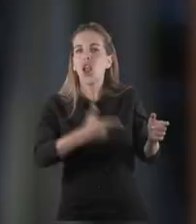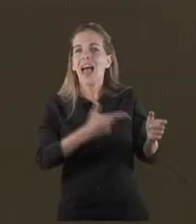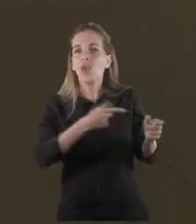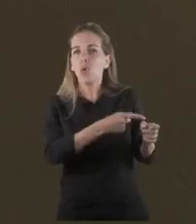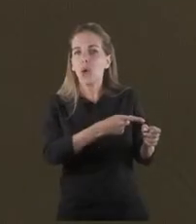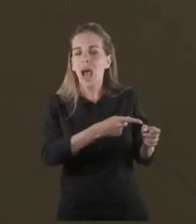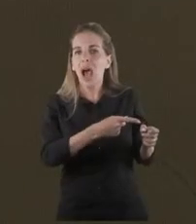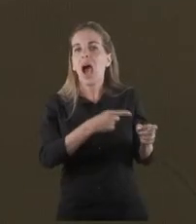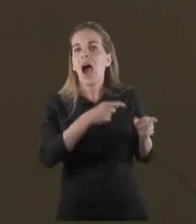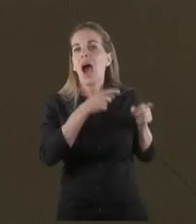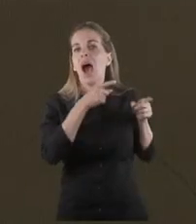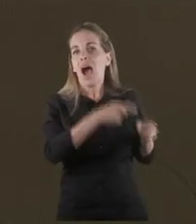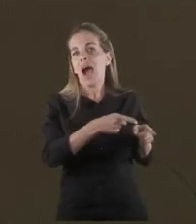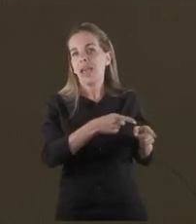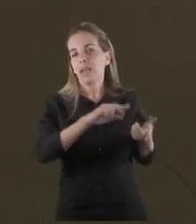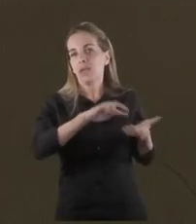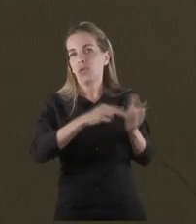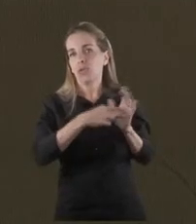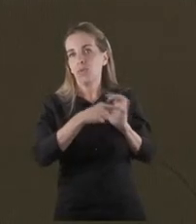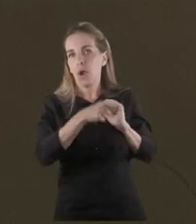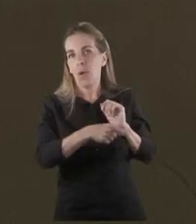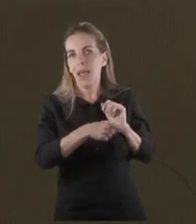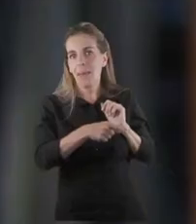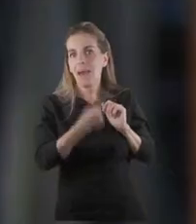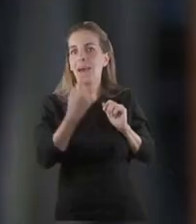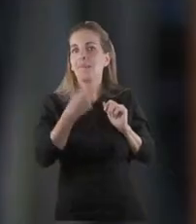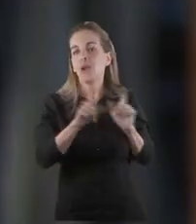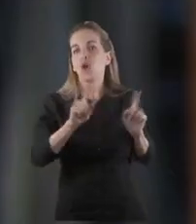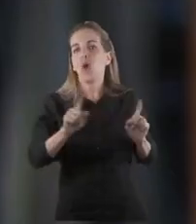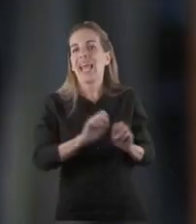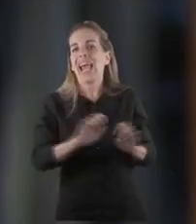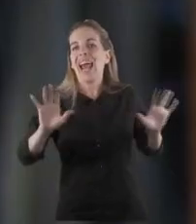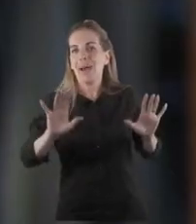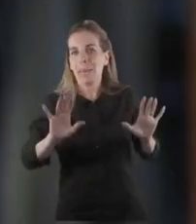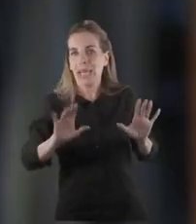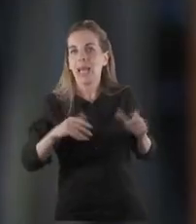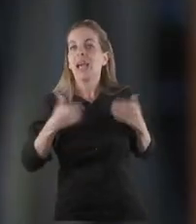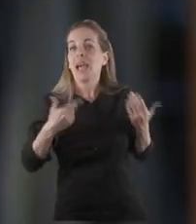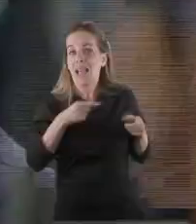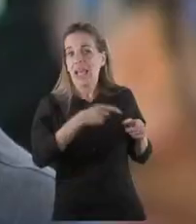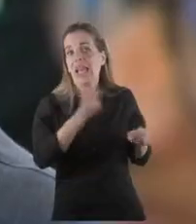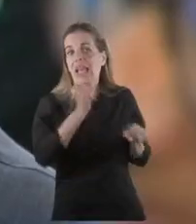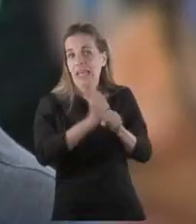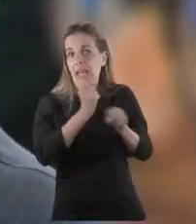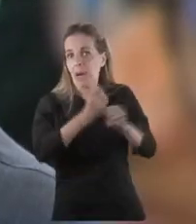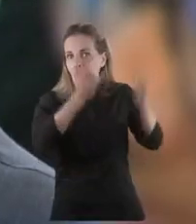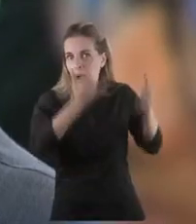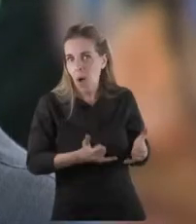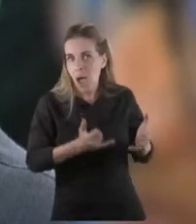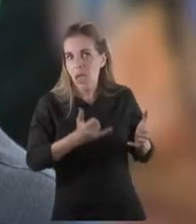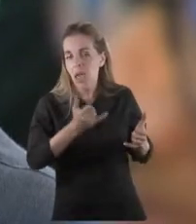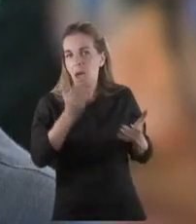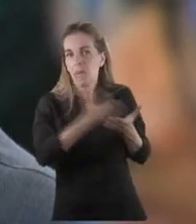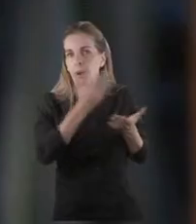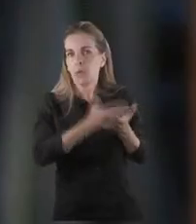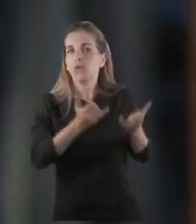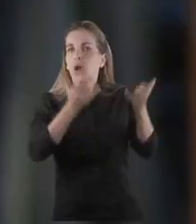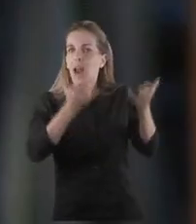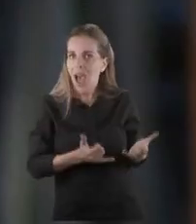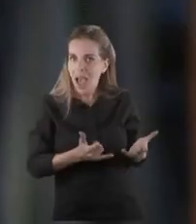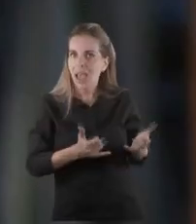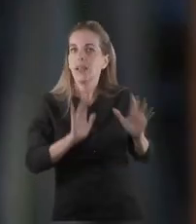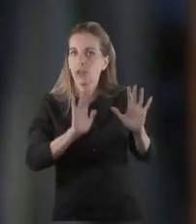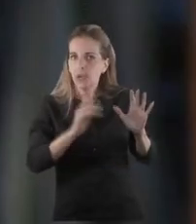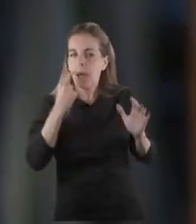y bueno, es un problema, pero es menos grave. Quiere decir que estamos con mucho trabajo, con mucha producción y